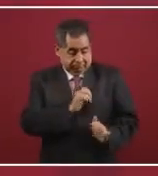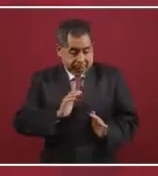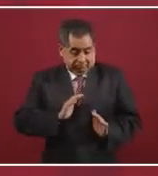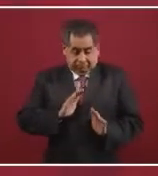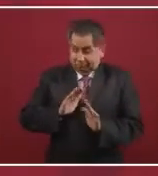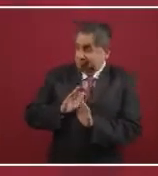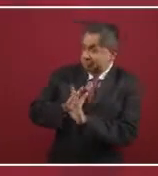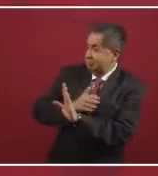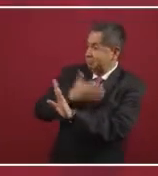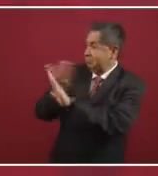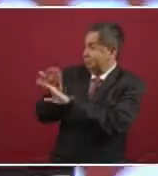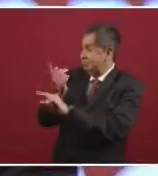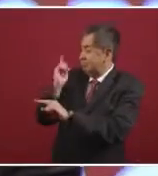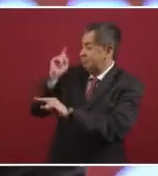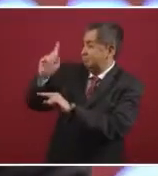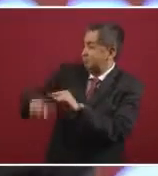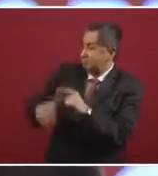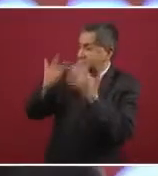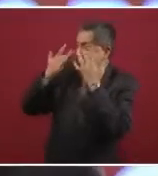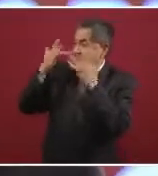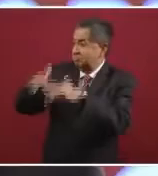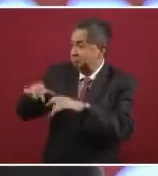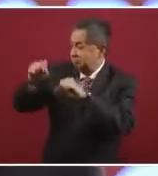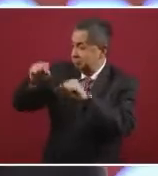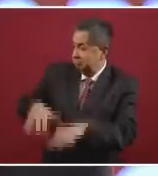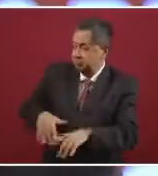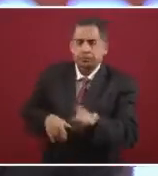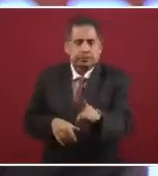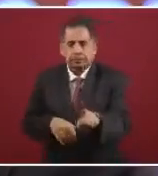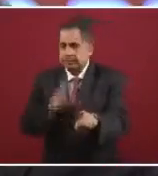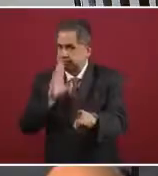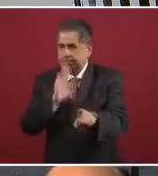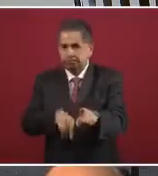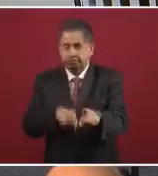Y eso violenta el orden constitucional en ese país.